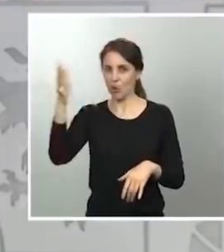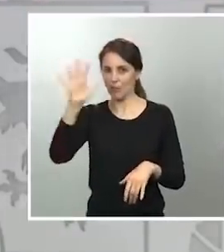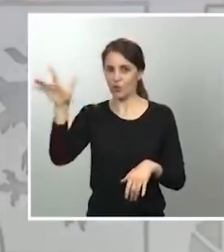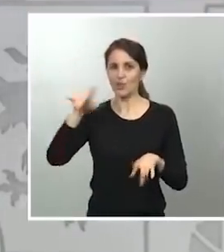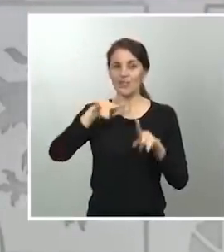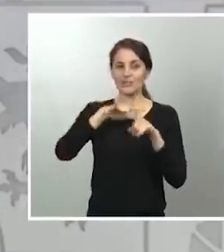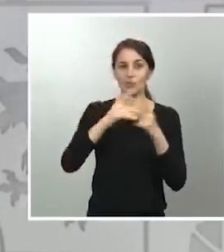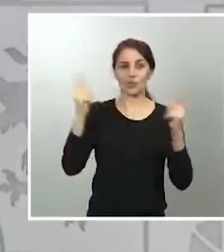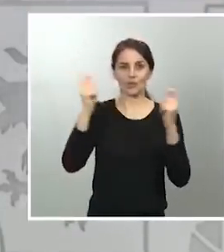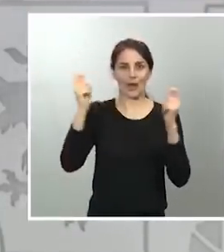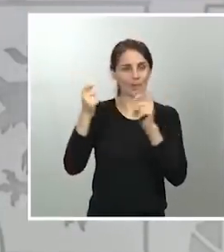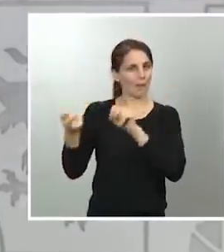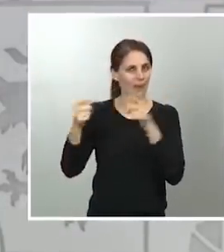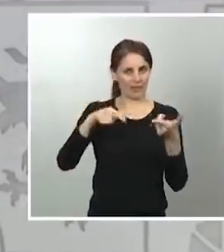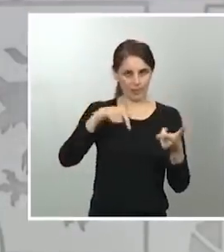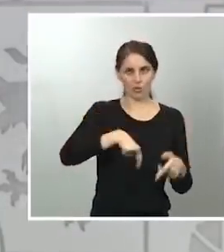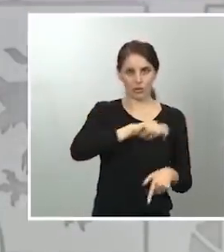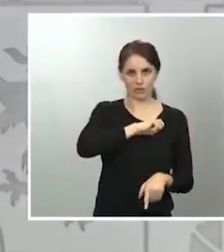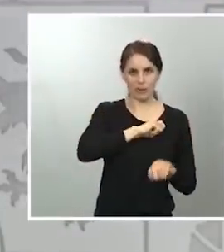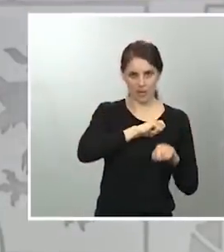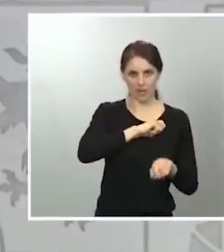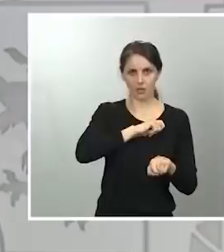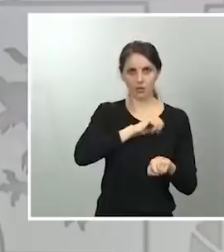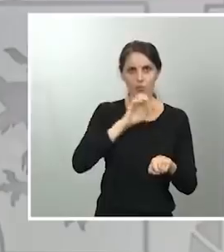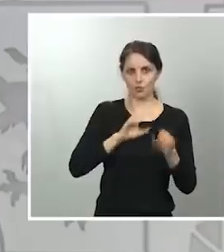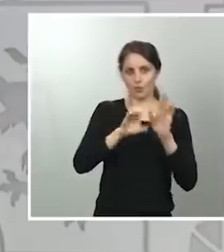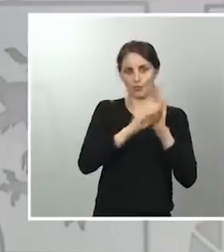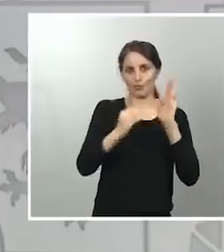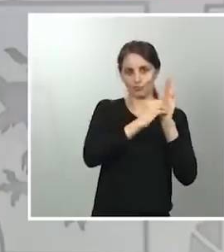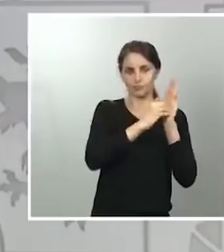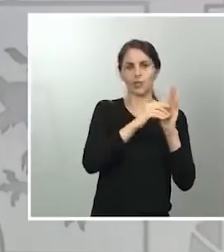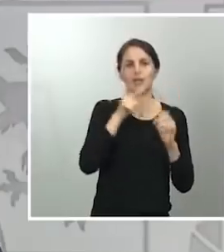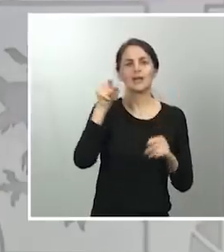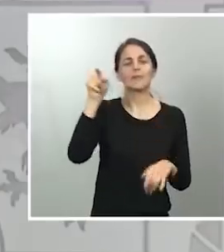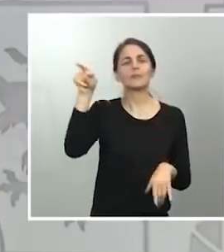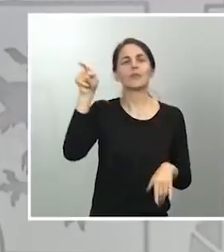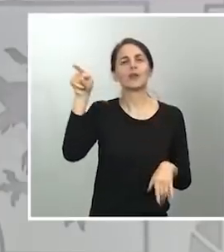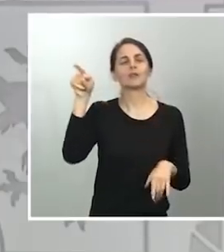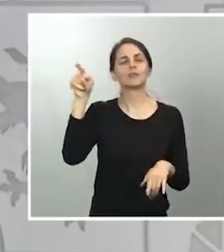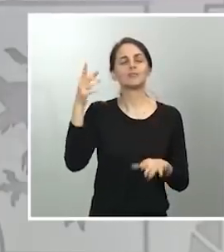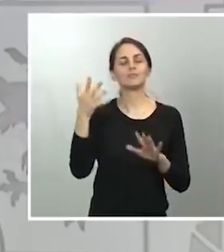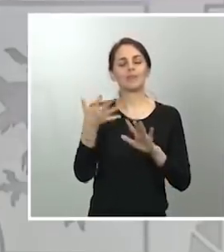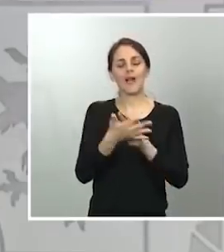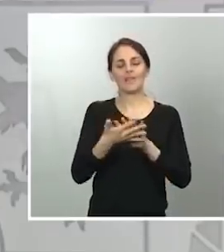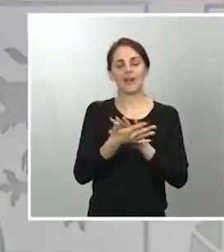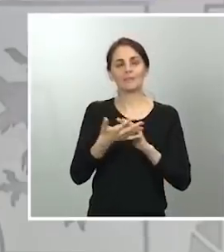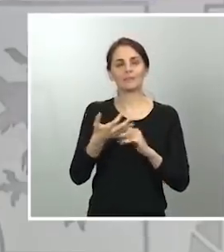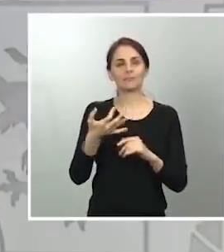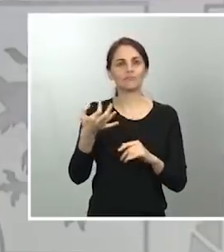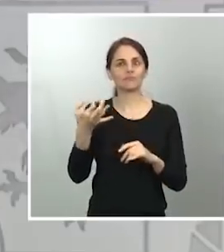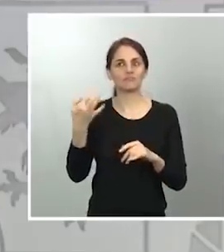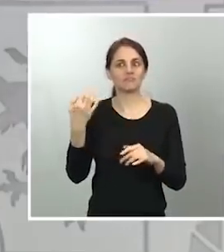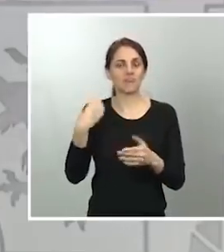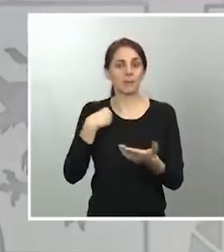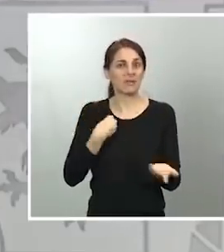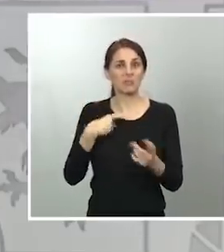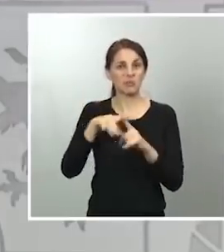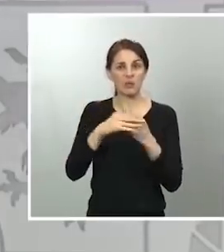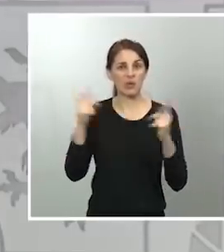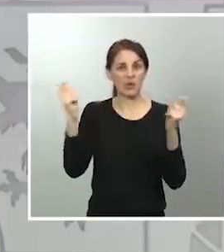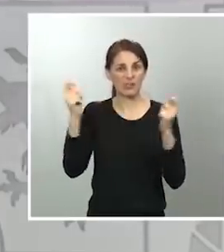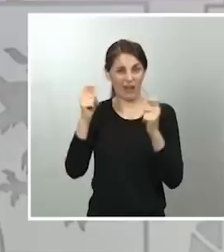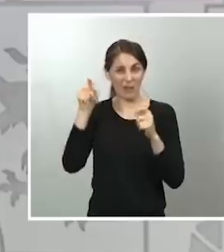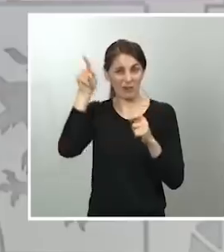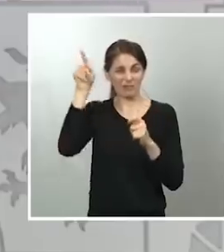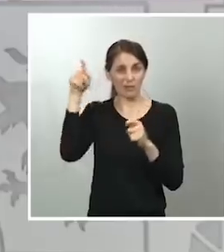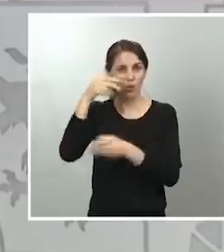lento pero inexorable, sin prisa pero sin pausa que está habiendo de las libertades individuales, ¿no? Y además, como decía, creo que fue Orwell o